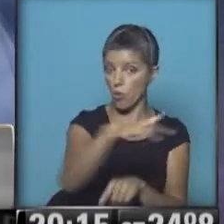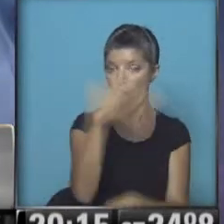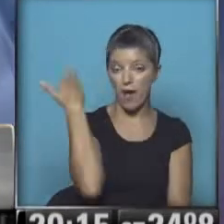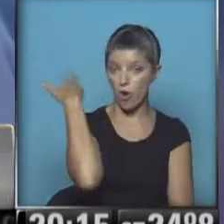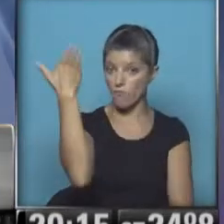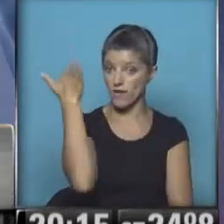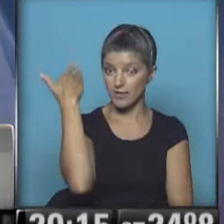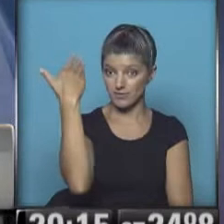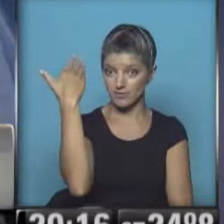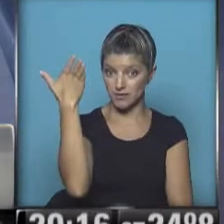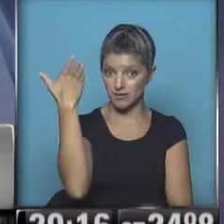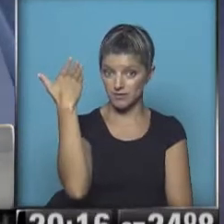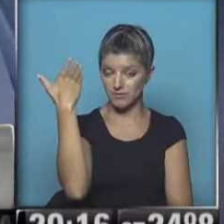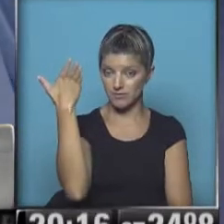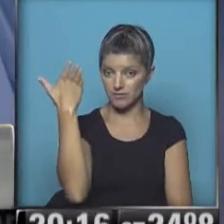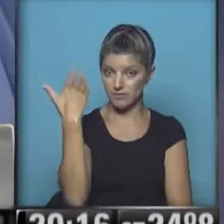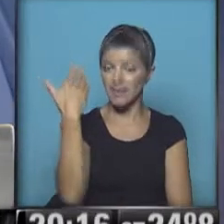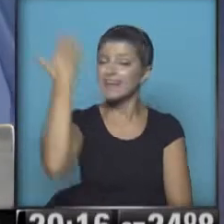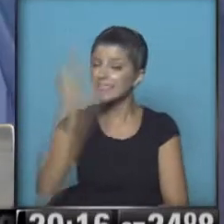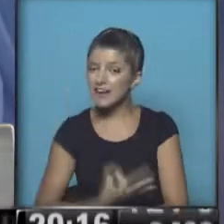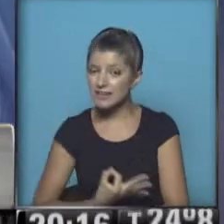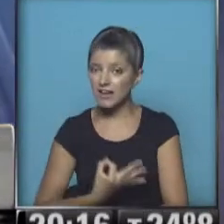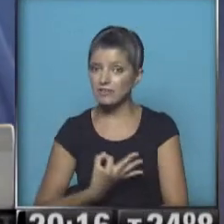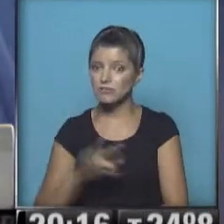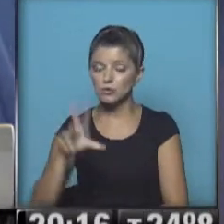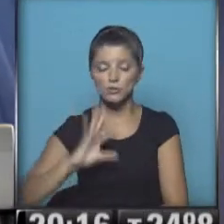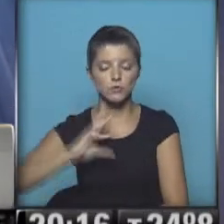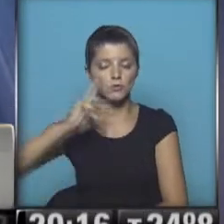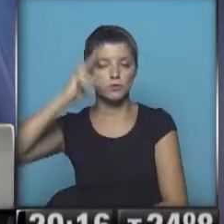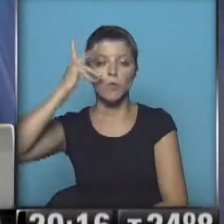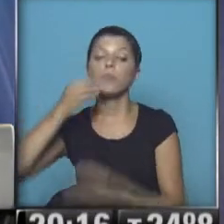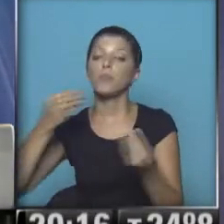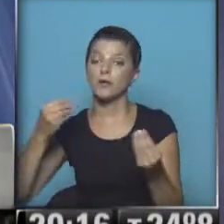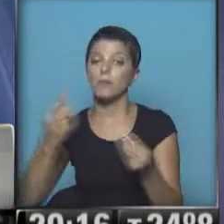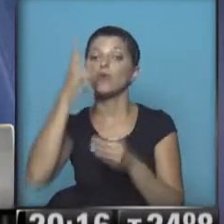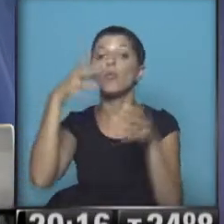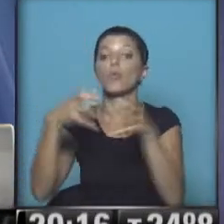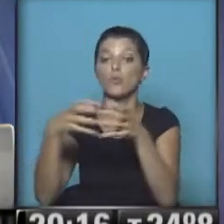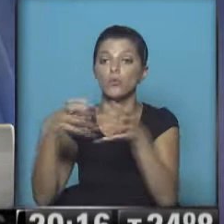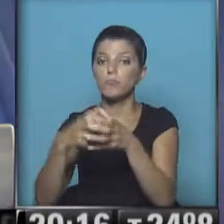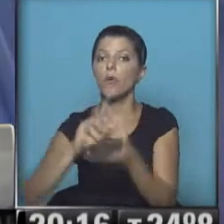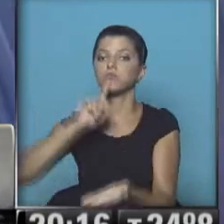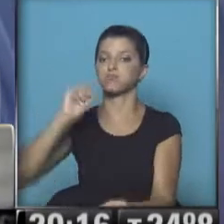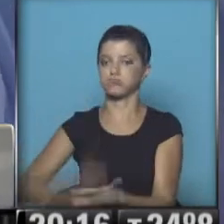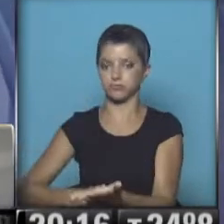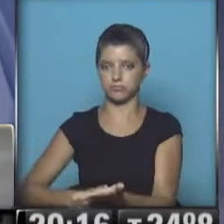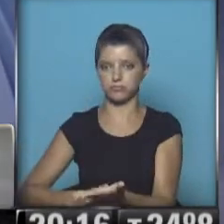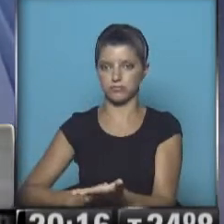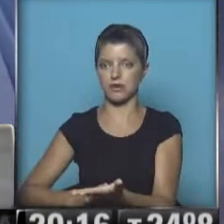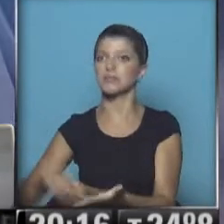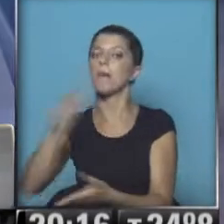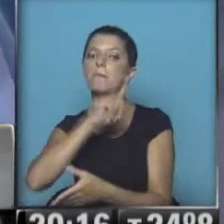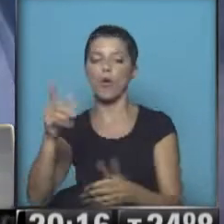de prensa que realmente estaban muy, muy molestos porque un grupo impuso la teoría de ni